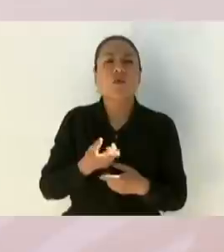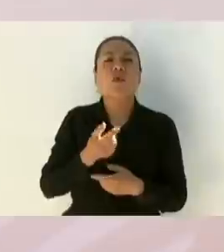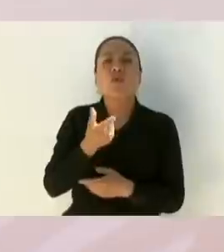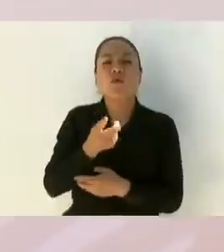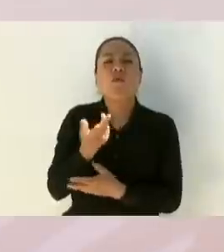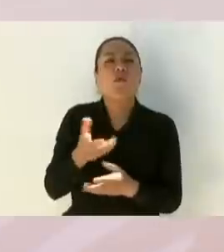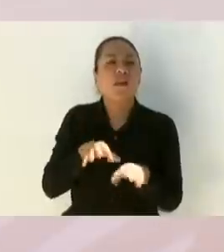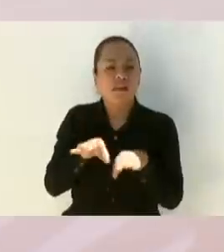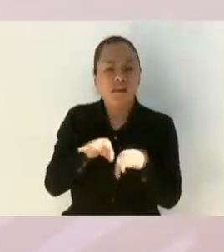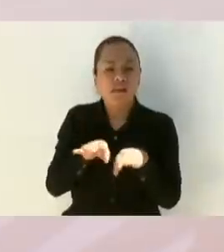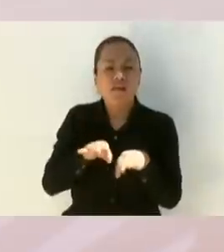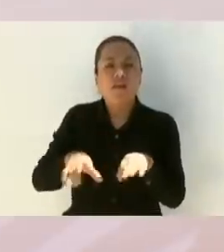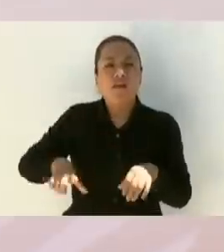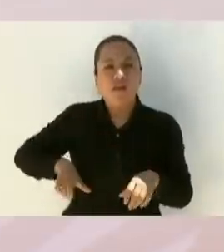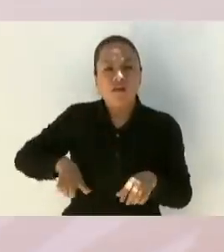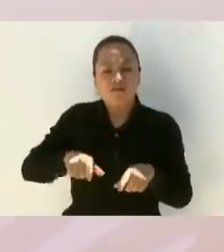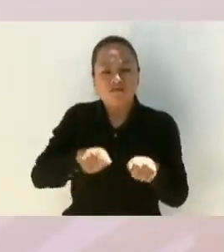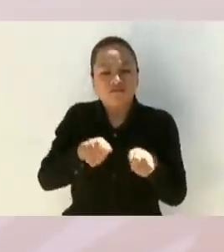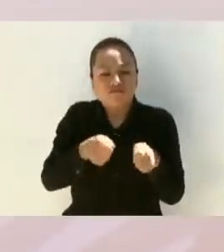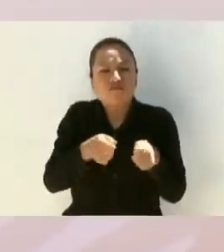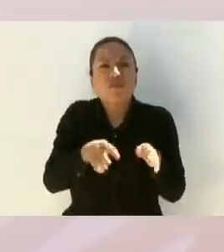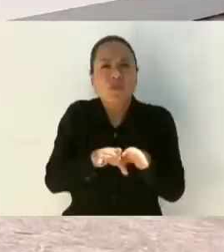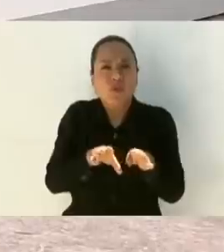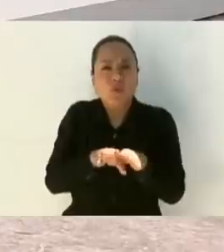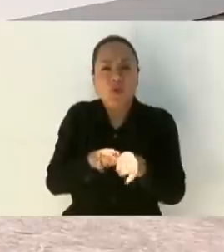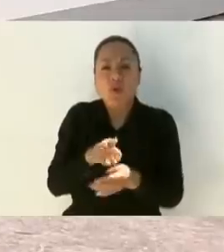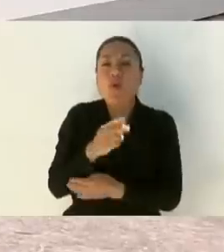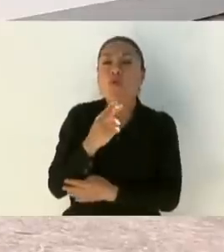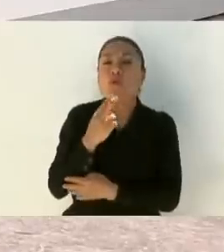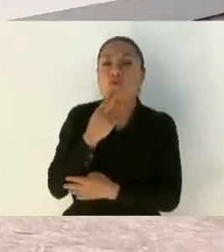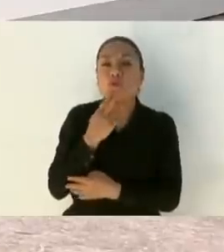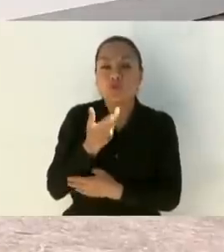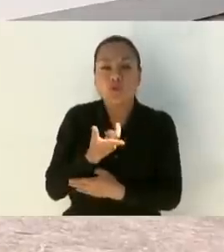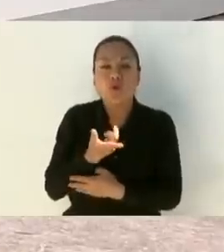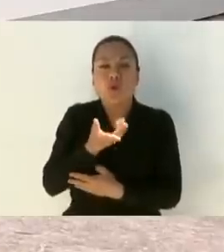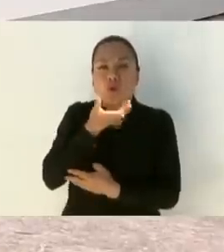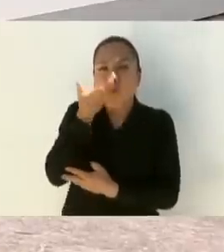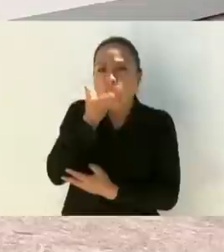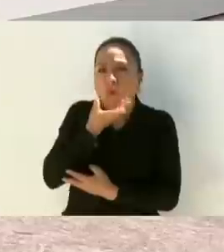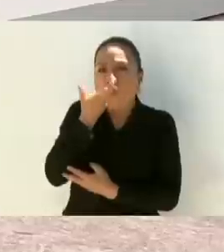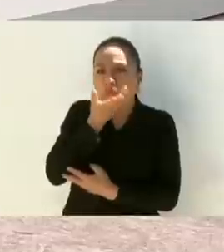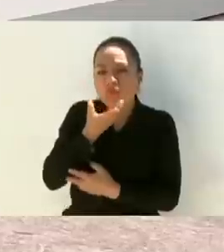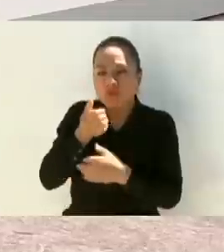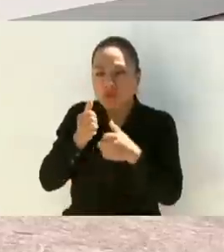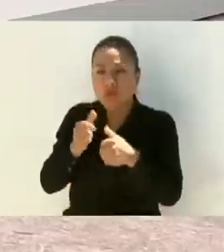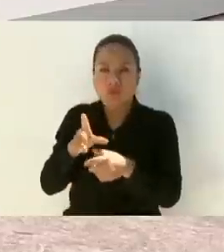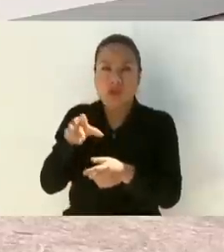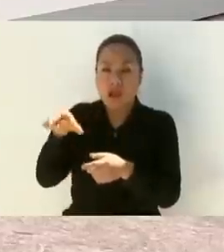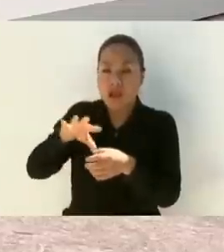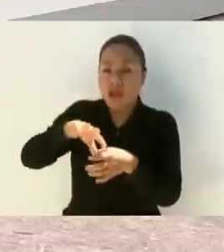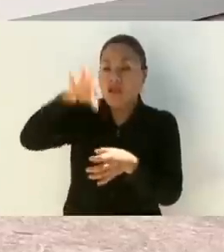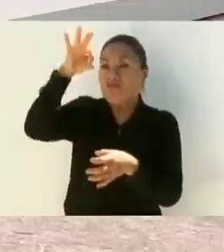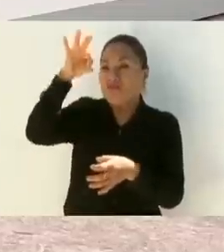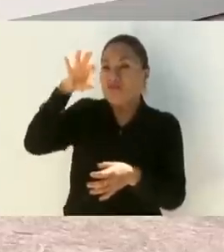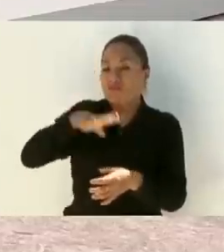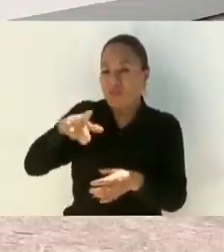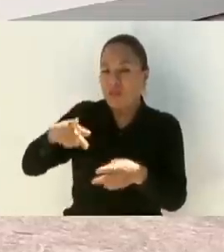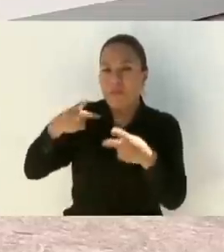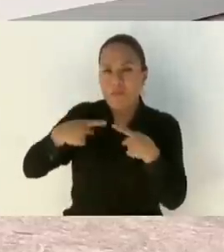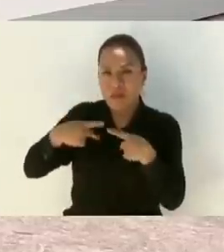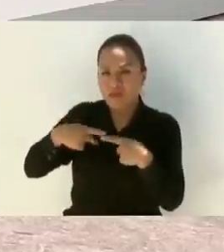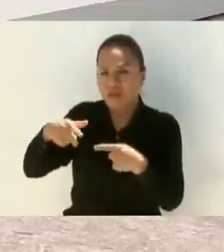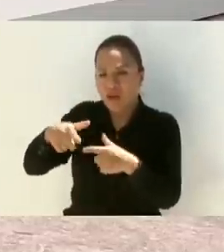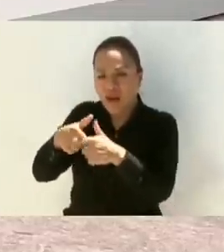son autoridades democráticas, que se eligen en asambleas